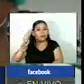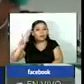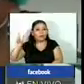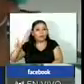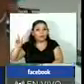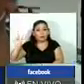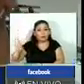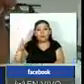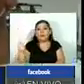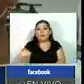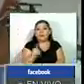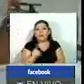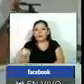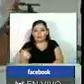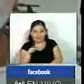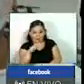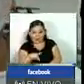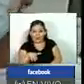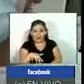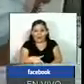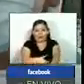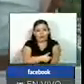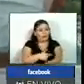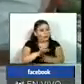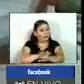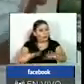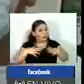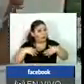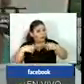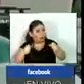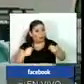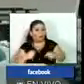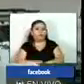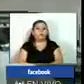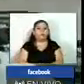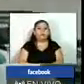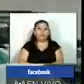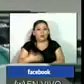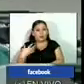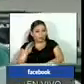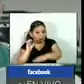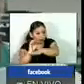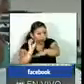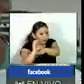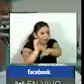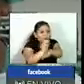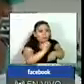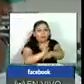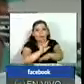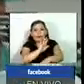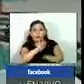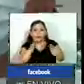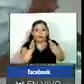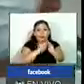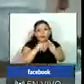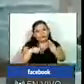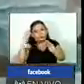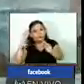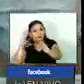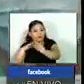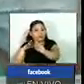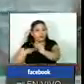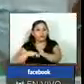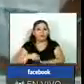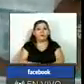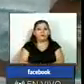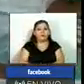224 pacientes recuperados en el Hospital Nacional San Rafael. Se les dan las recomendaciones también pertinentes para su cuarentena domiciliaria. Sí, la